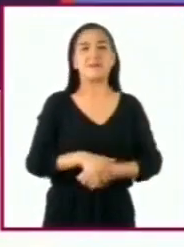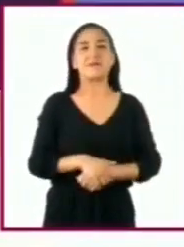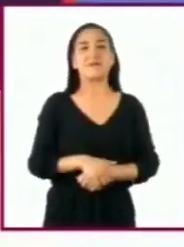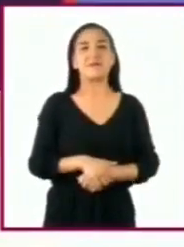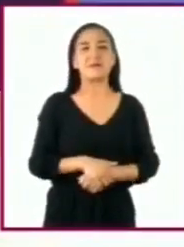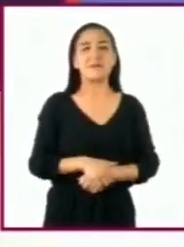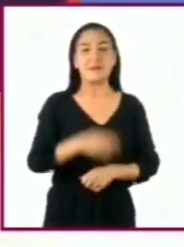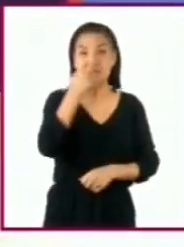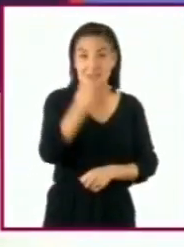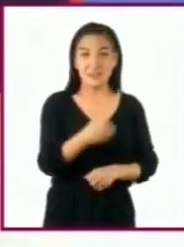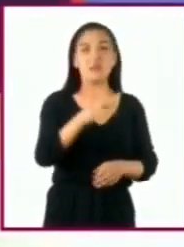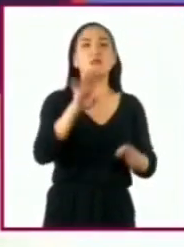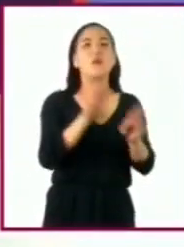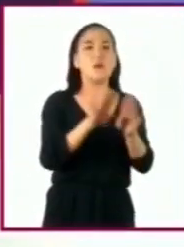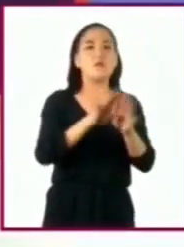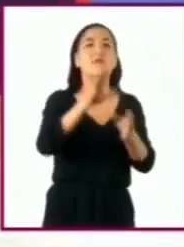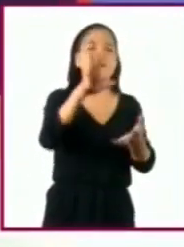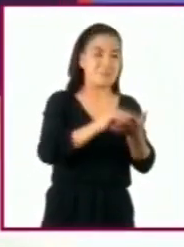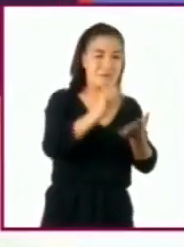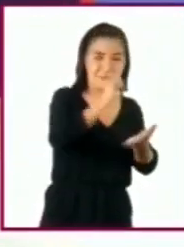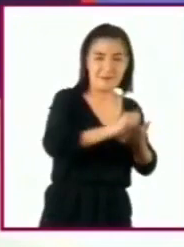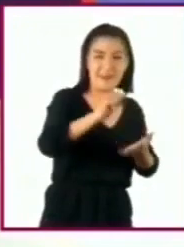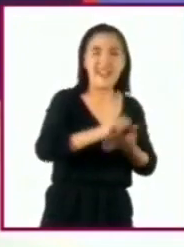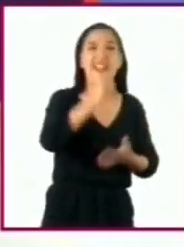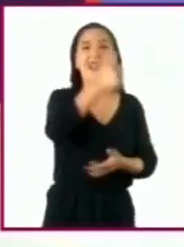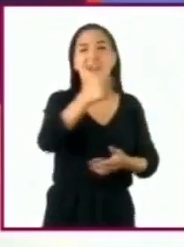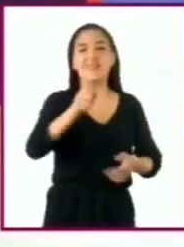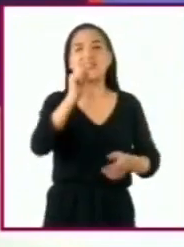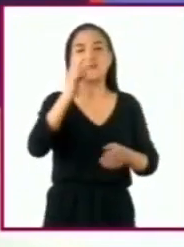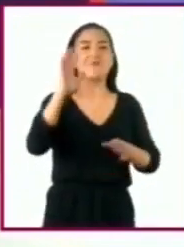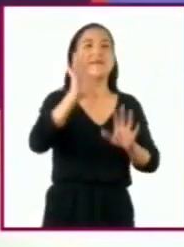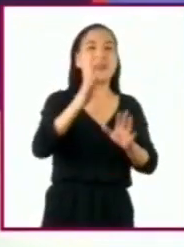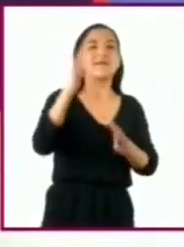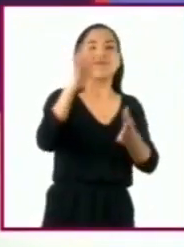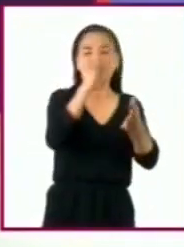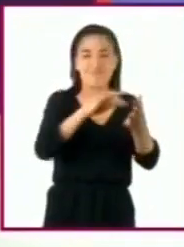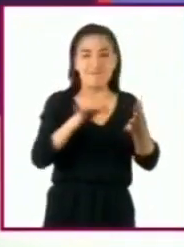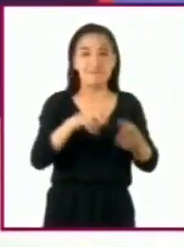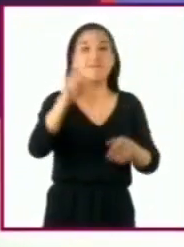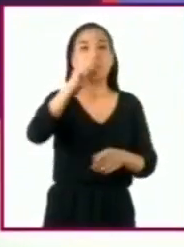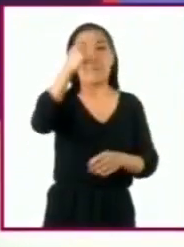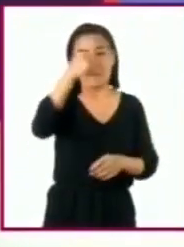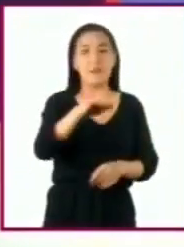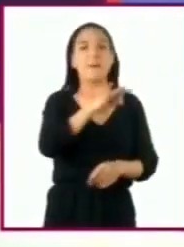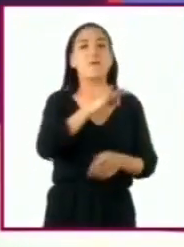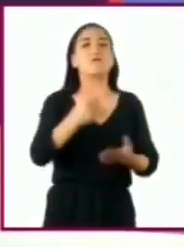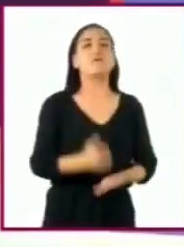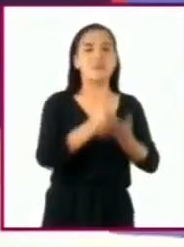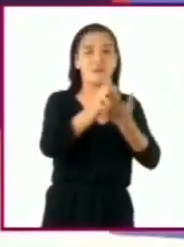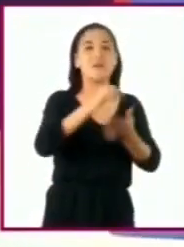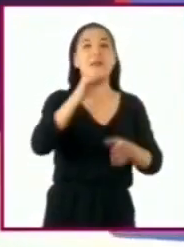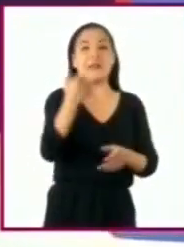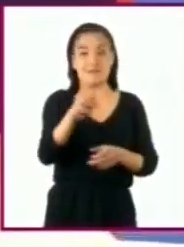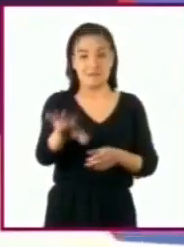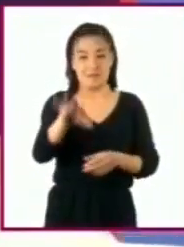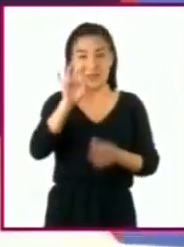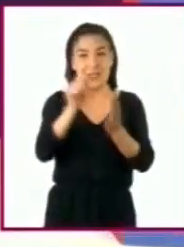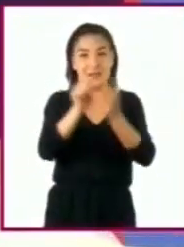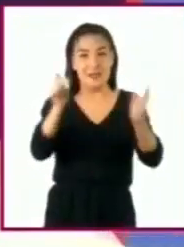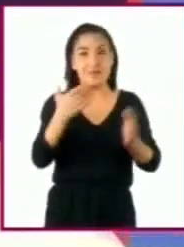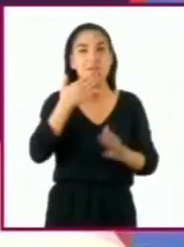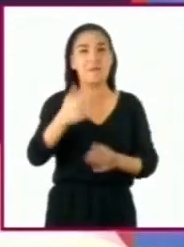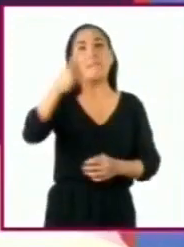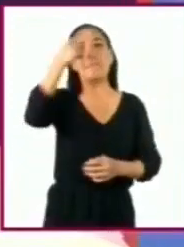Aquí tomaremos nota de cada una de las fuentes evaluadas y luego de los criterios que ayudarán a saber si la fuente elegida es adecuada